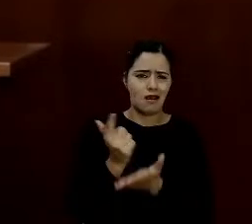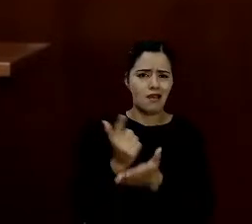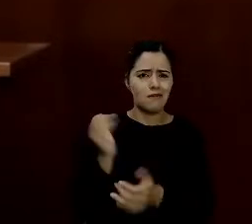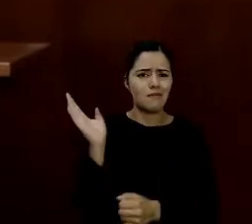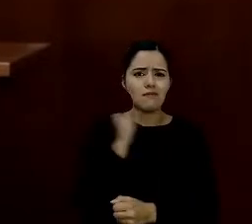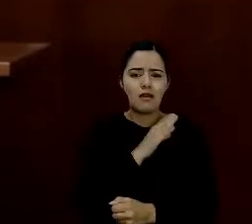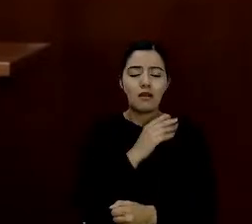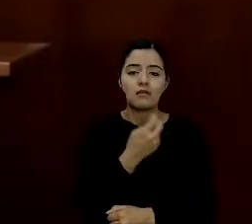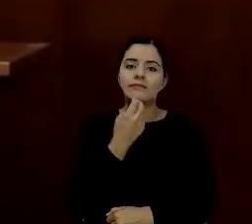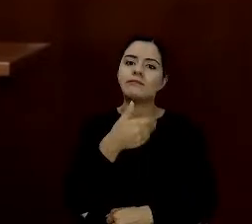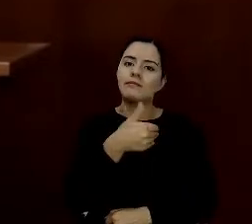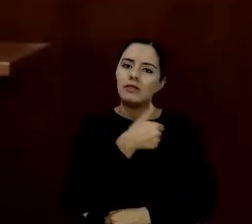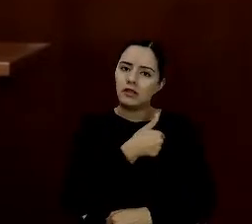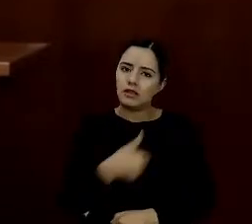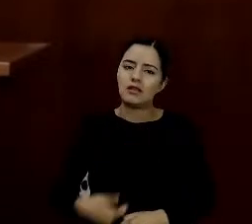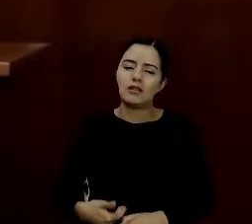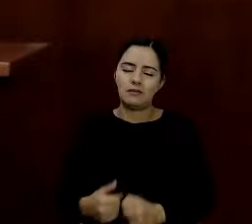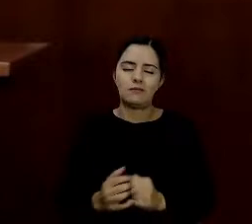presidente